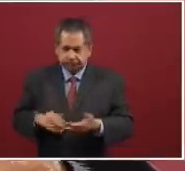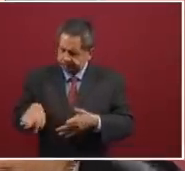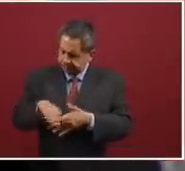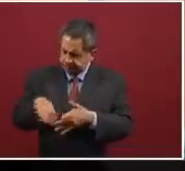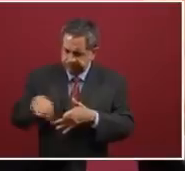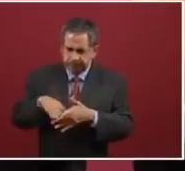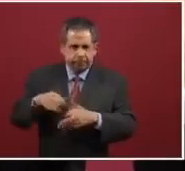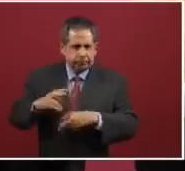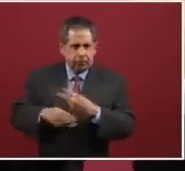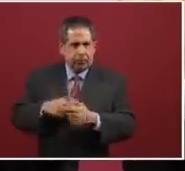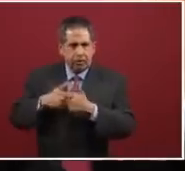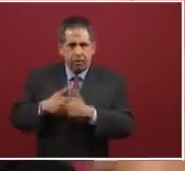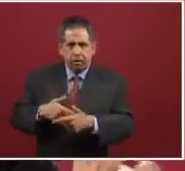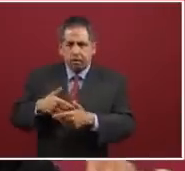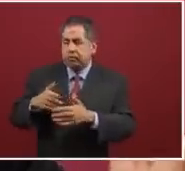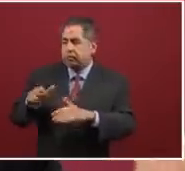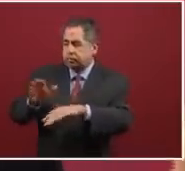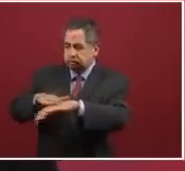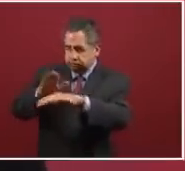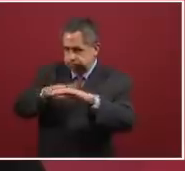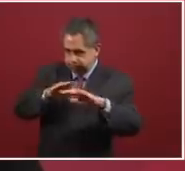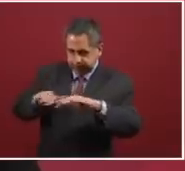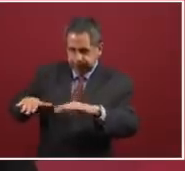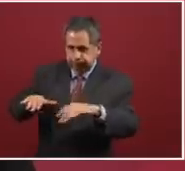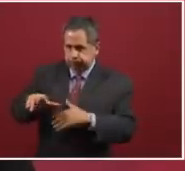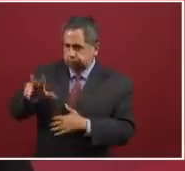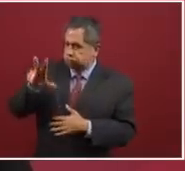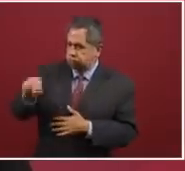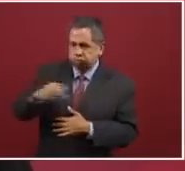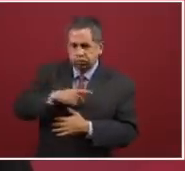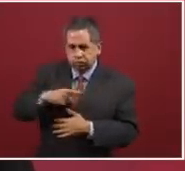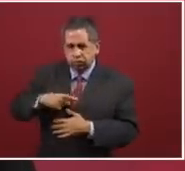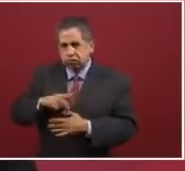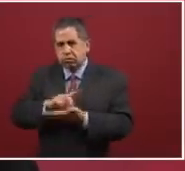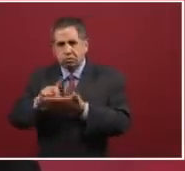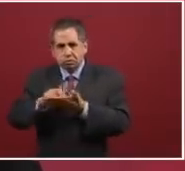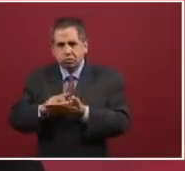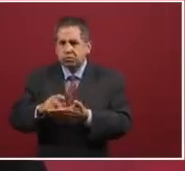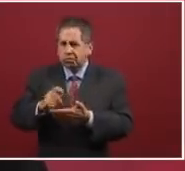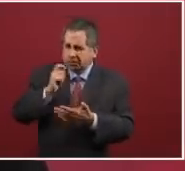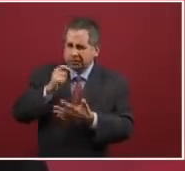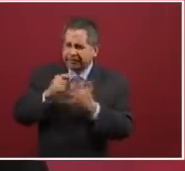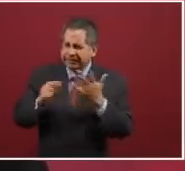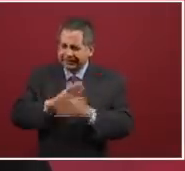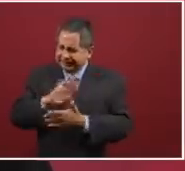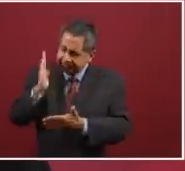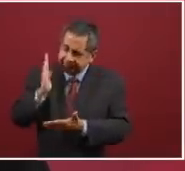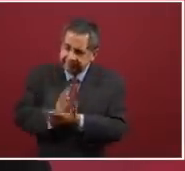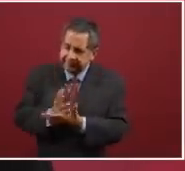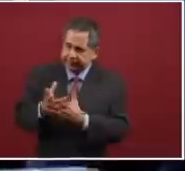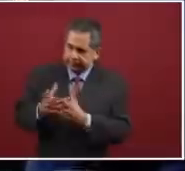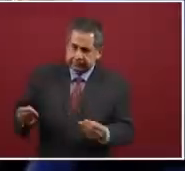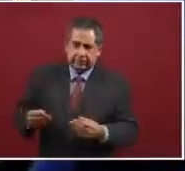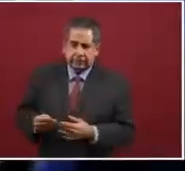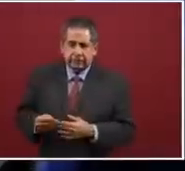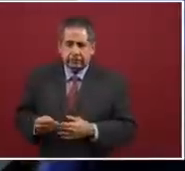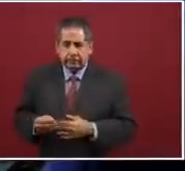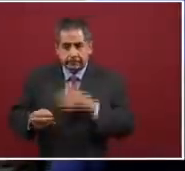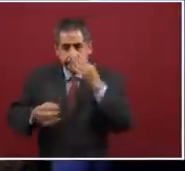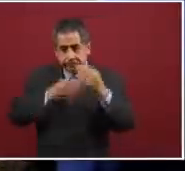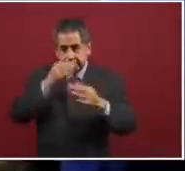permanentemente a que no se consuma droga. Y lo vamos a estar haciendo